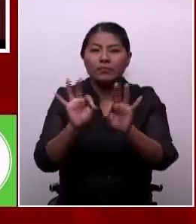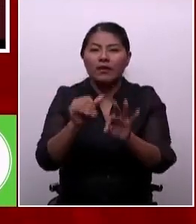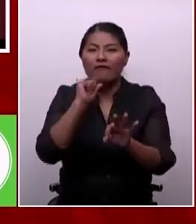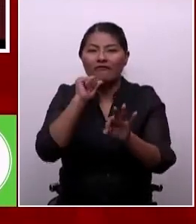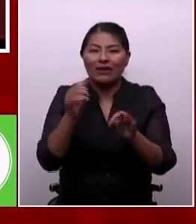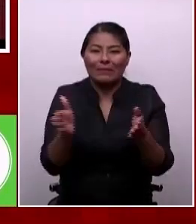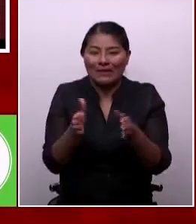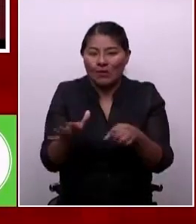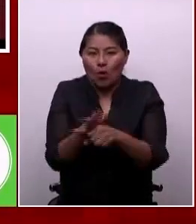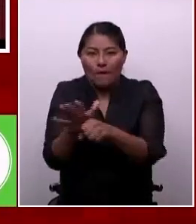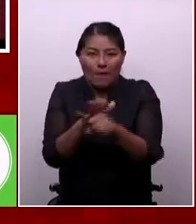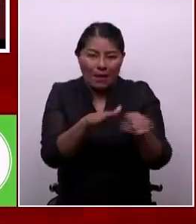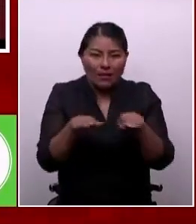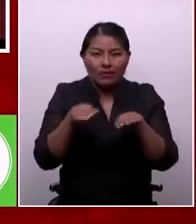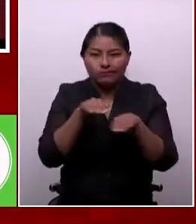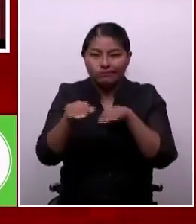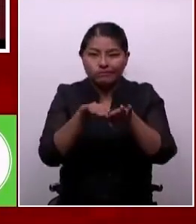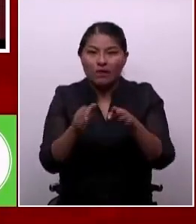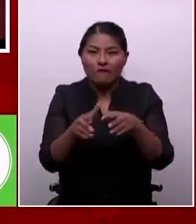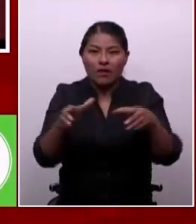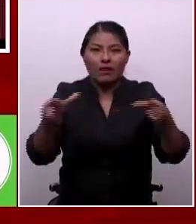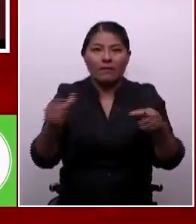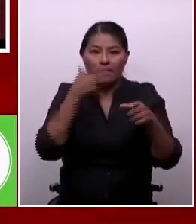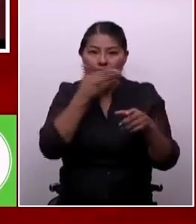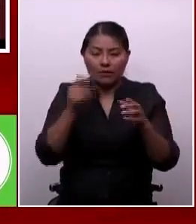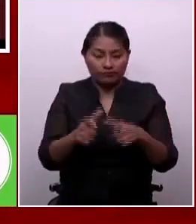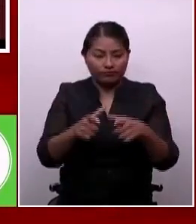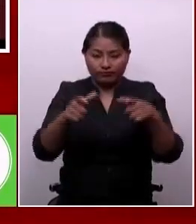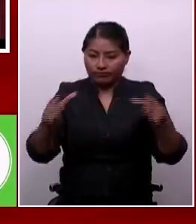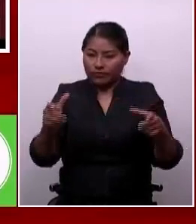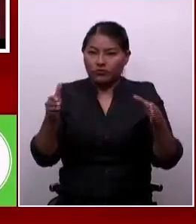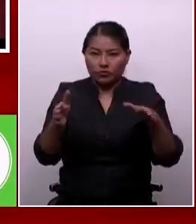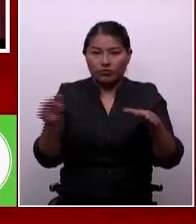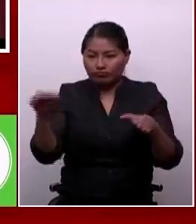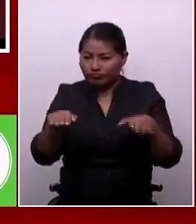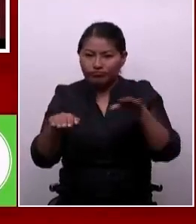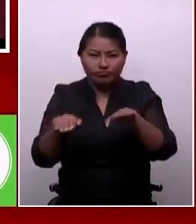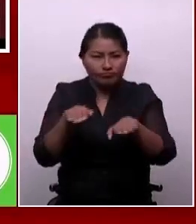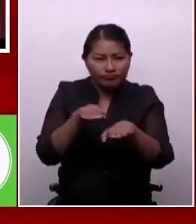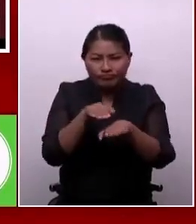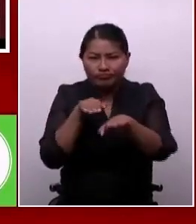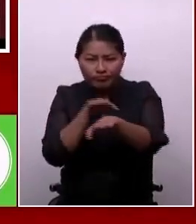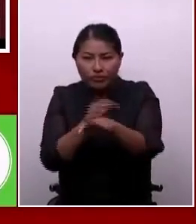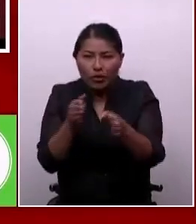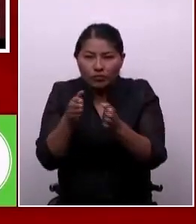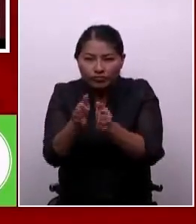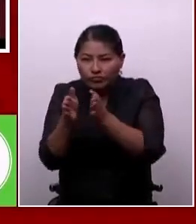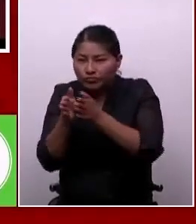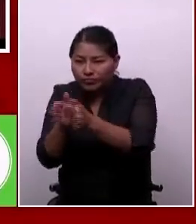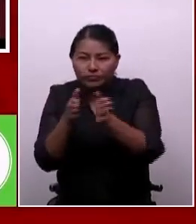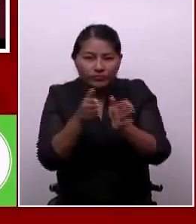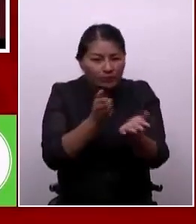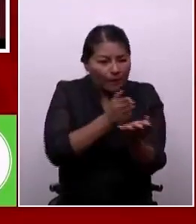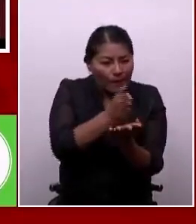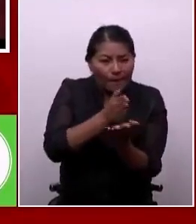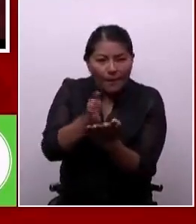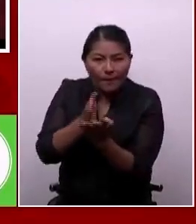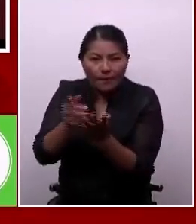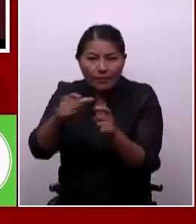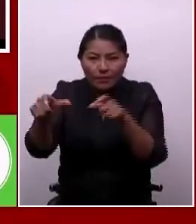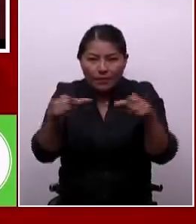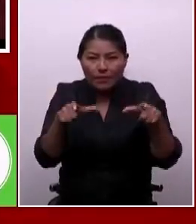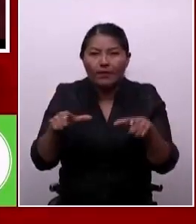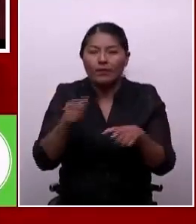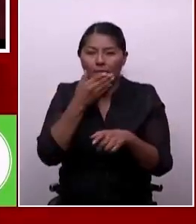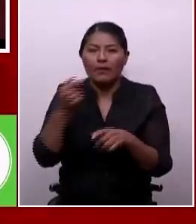lo que falta es amplia las unidades mejorar la circulación en esas zonas eso es lo que nosotros